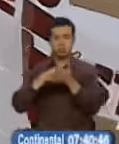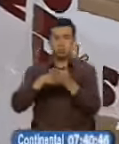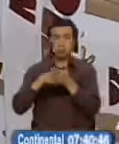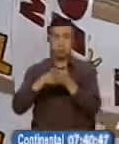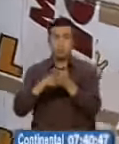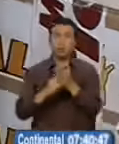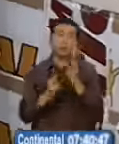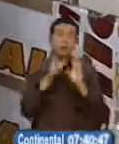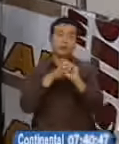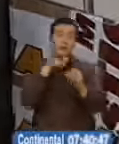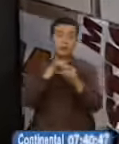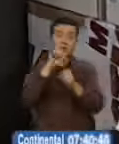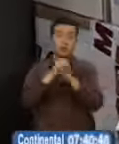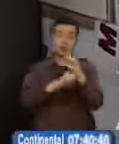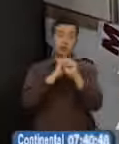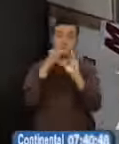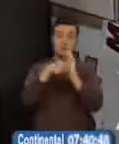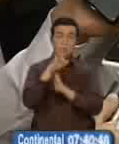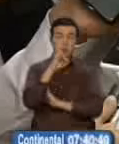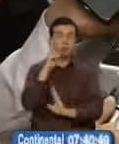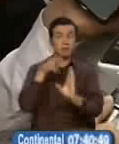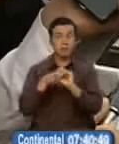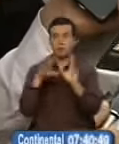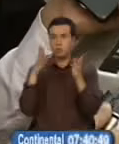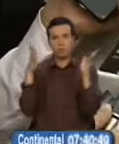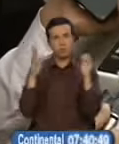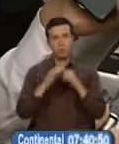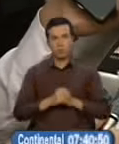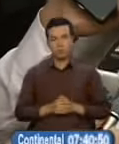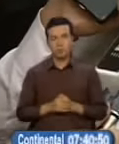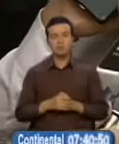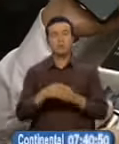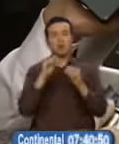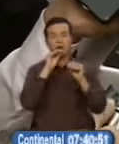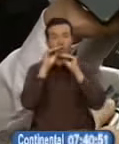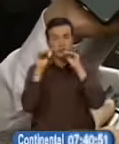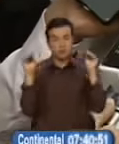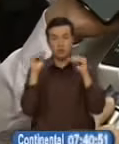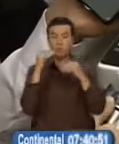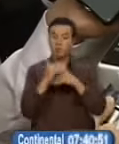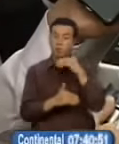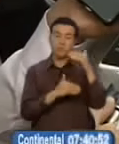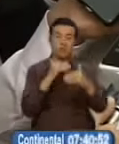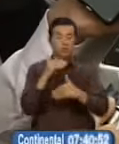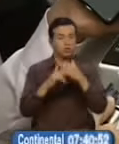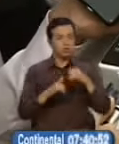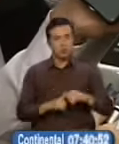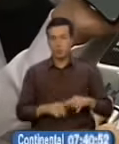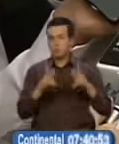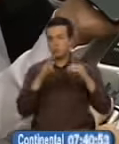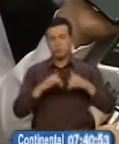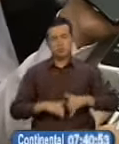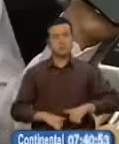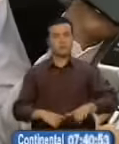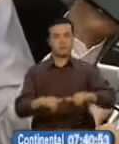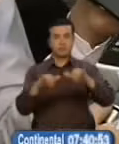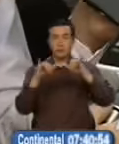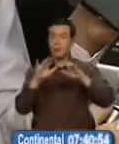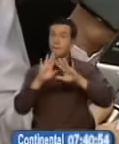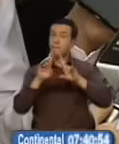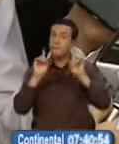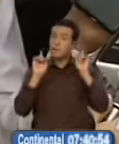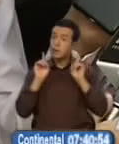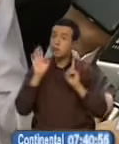no podrán participar en la jornada electoral. Entonces, quiero decir o ratificar que el proceso sigue siendo el mismo, solo que